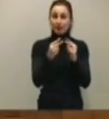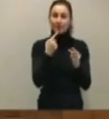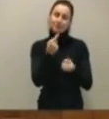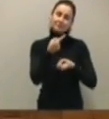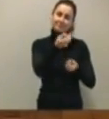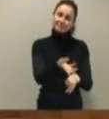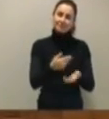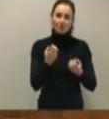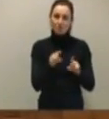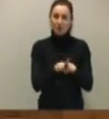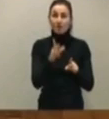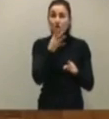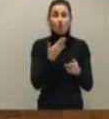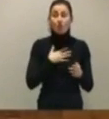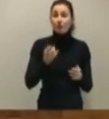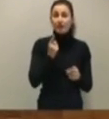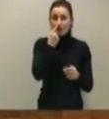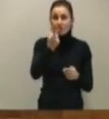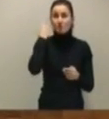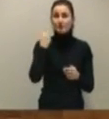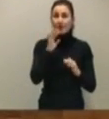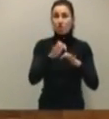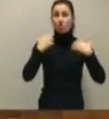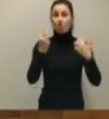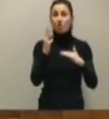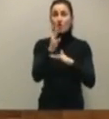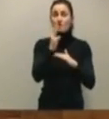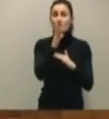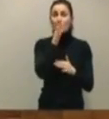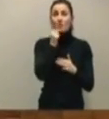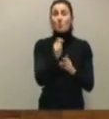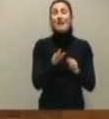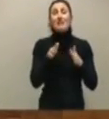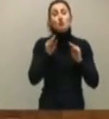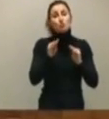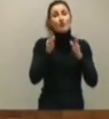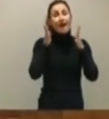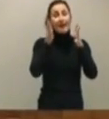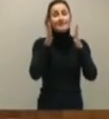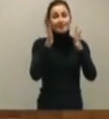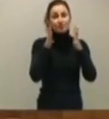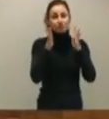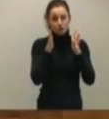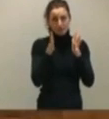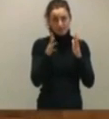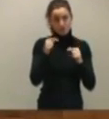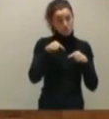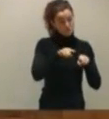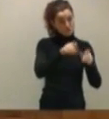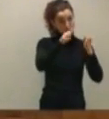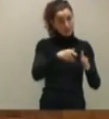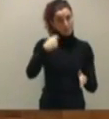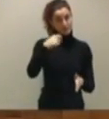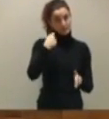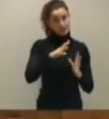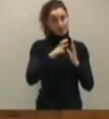transparencia. Bien, le voy a decir por qué no quiero volver. Yo no quiero volver a una Cámara que pagaba a sus asesores, presidida por